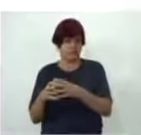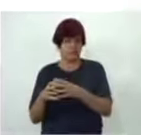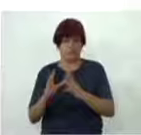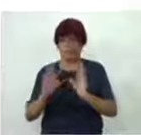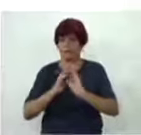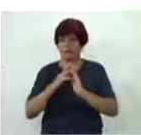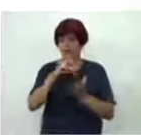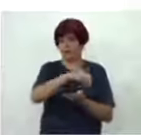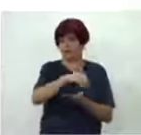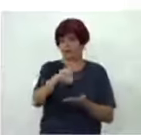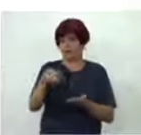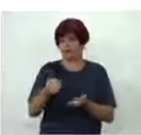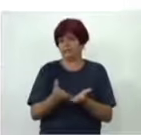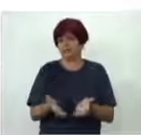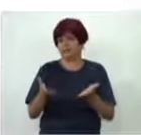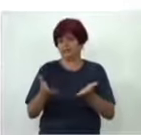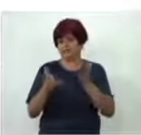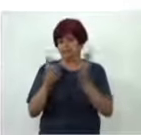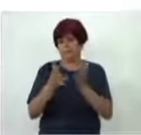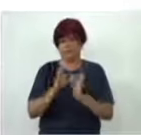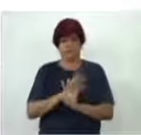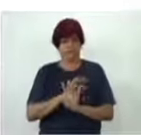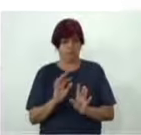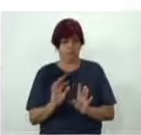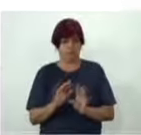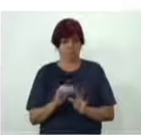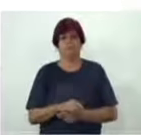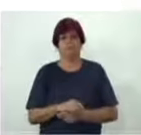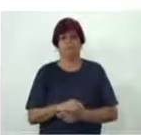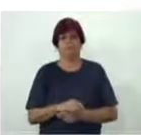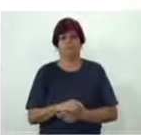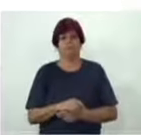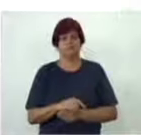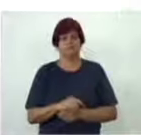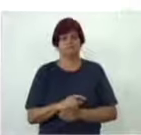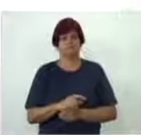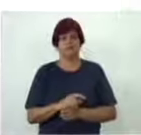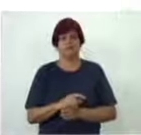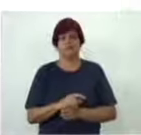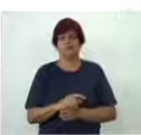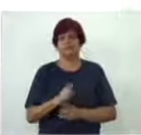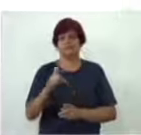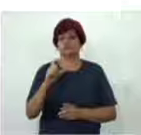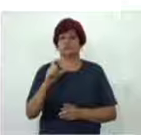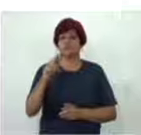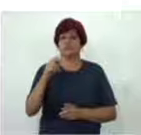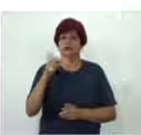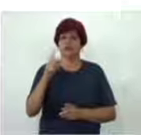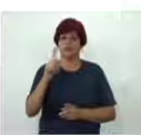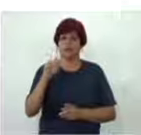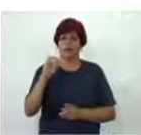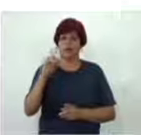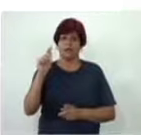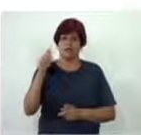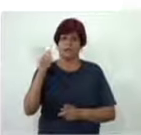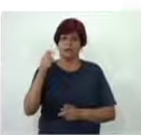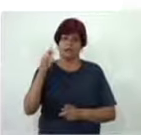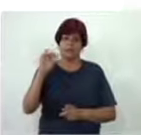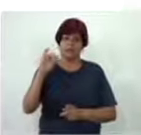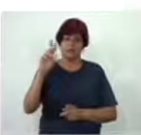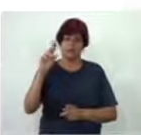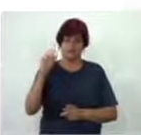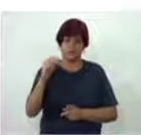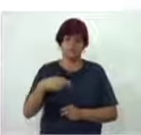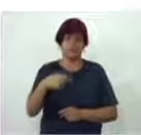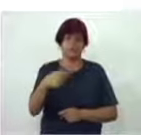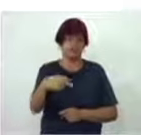de desarrollo y para todos los momentos del proceso educativo. Su carácter es cualitativo y sistemático, por lo que el niño que